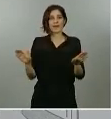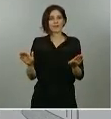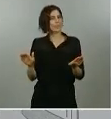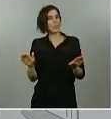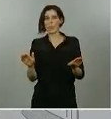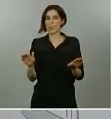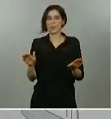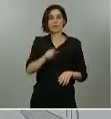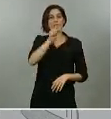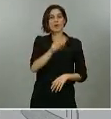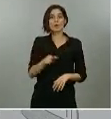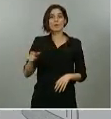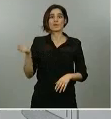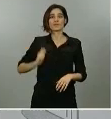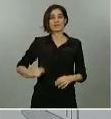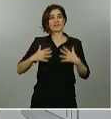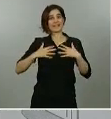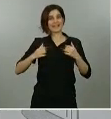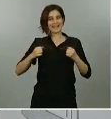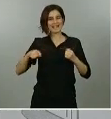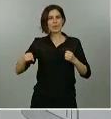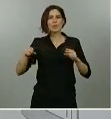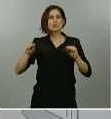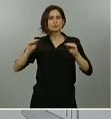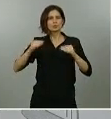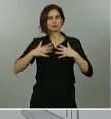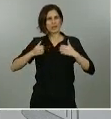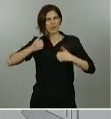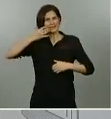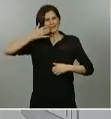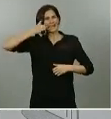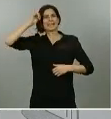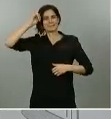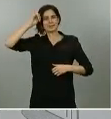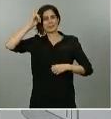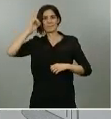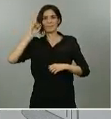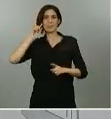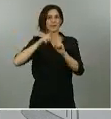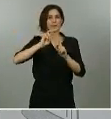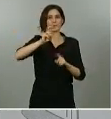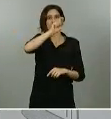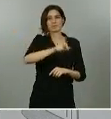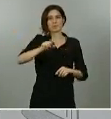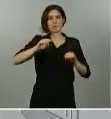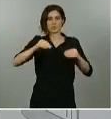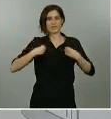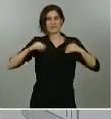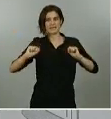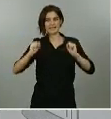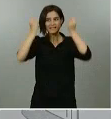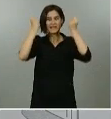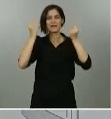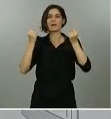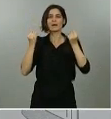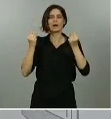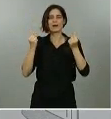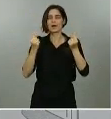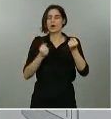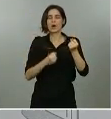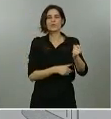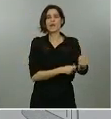sanitarios que han arriesgado su salud para salvar la de otras personas, han ido más allá de cualquier otro cálculo. Lo han hecho por